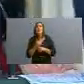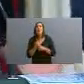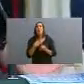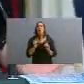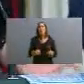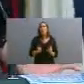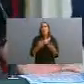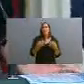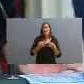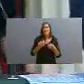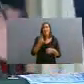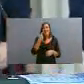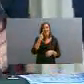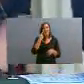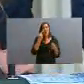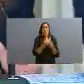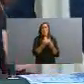lugar,